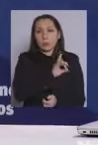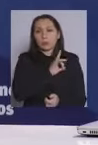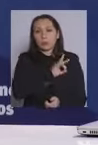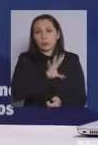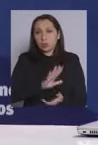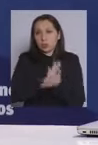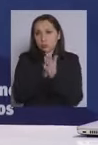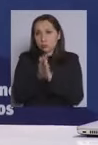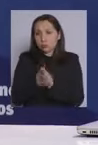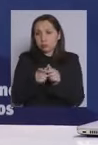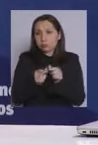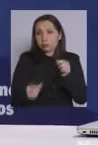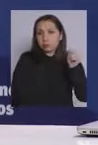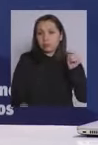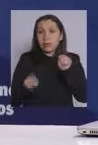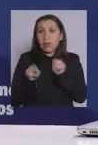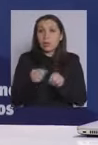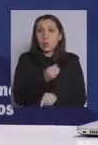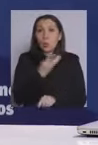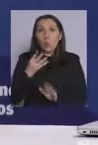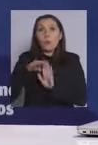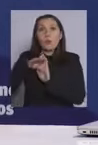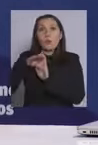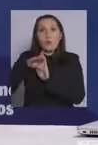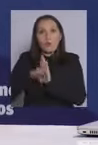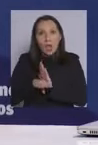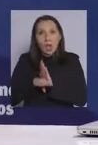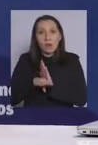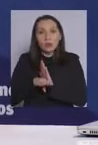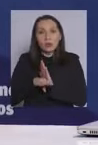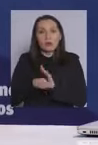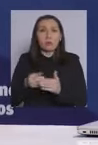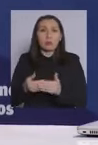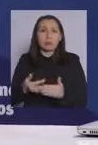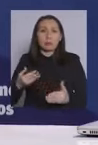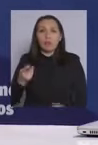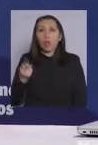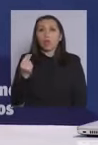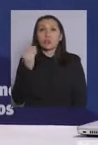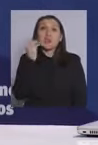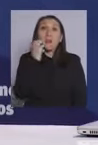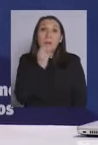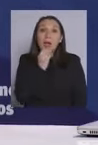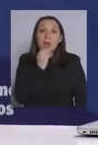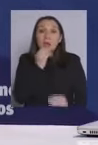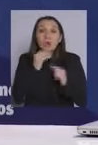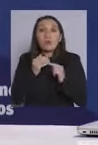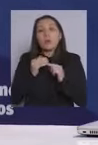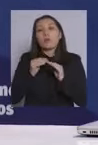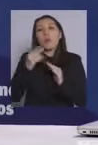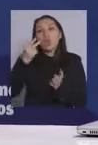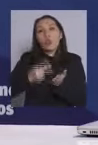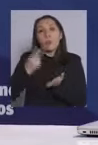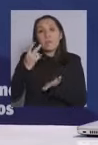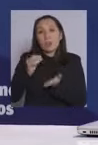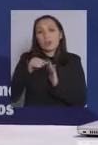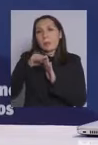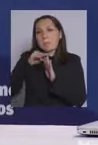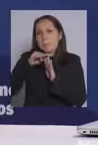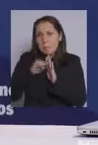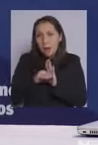país. Es el número más bajo desde el 12 de mayo del 2020,